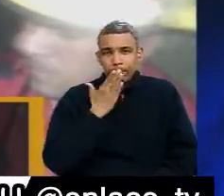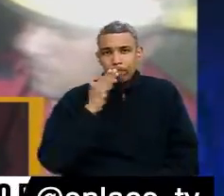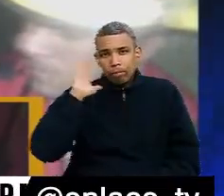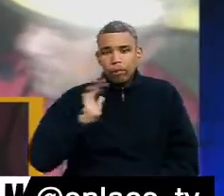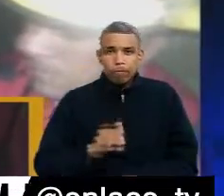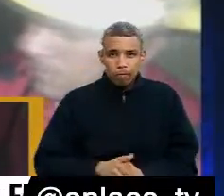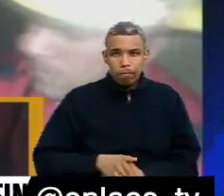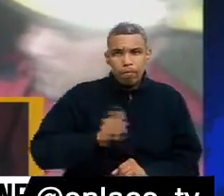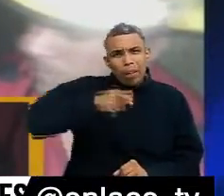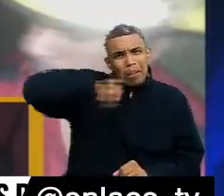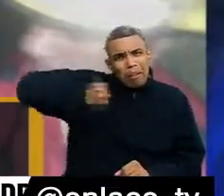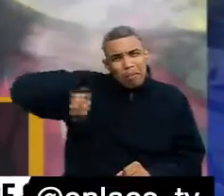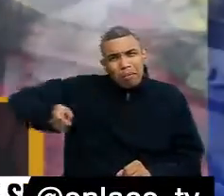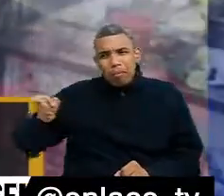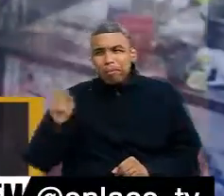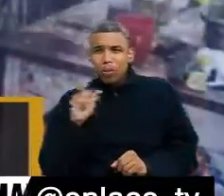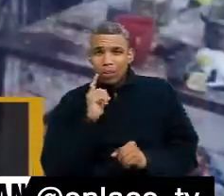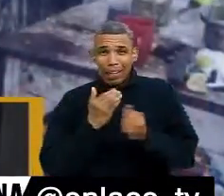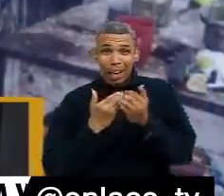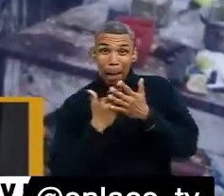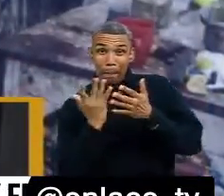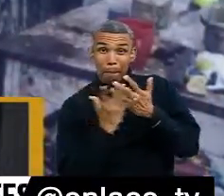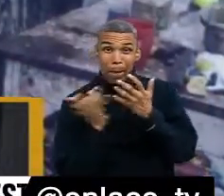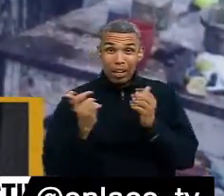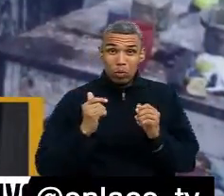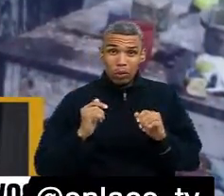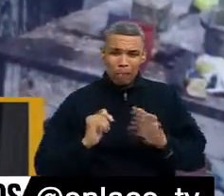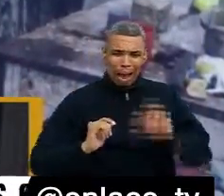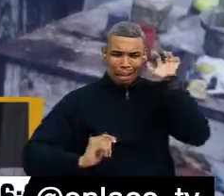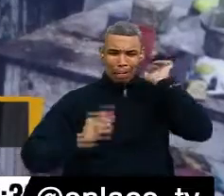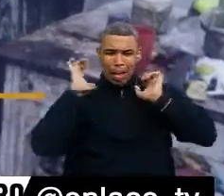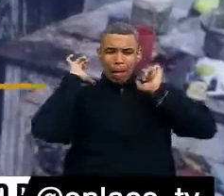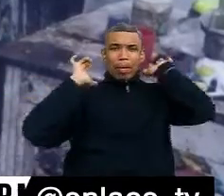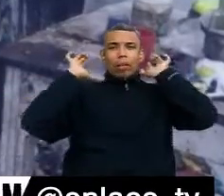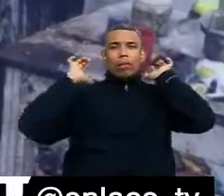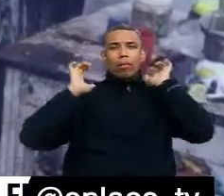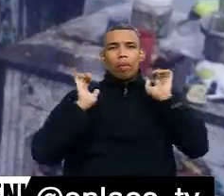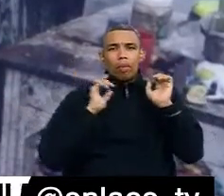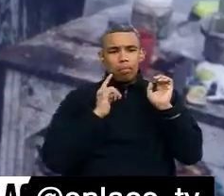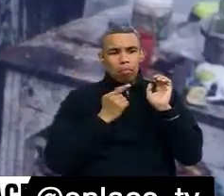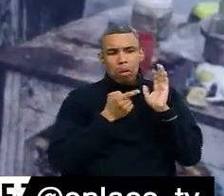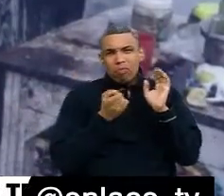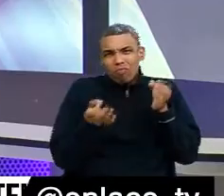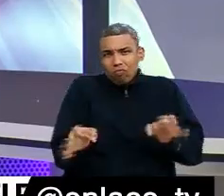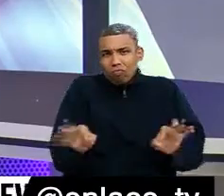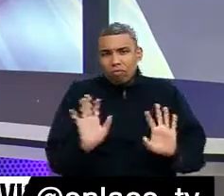leves quemaduras en sus manos se vieron afectadas en su afán por salvar lo poco que les iba quedando.